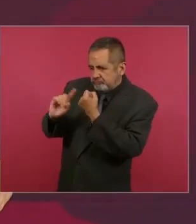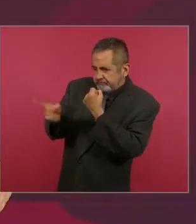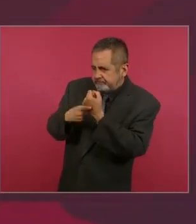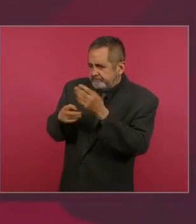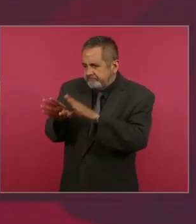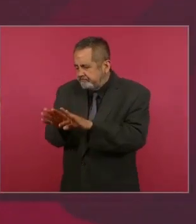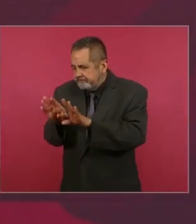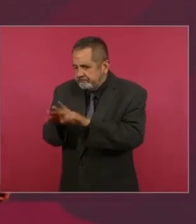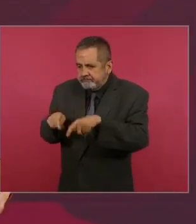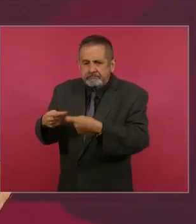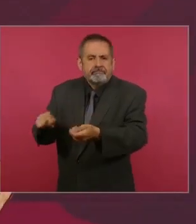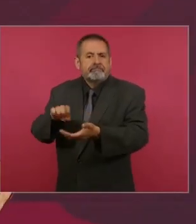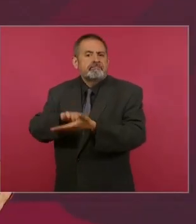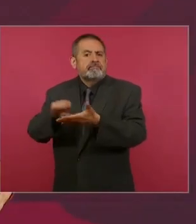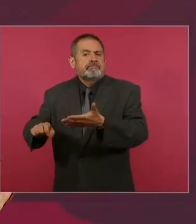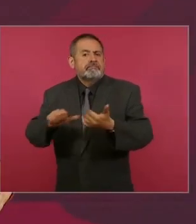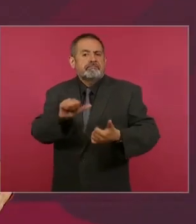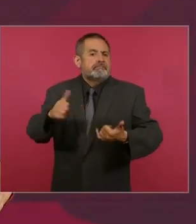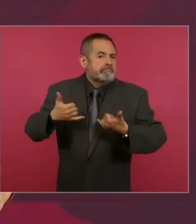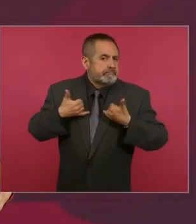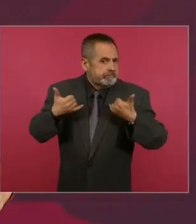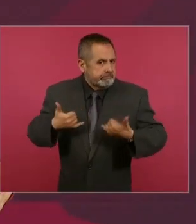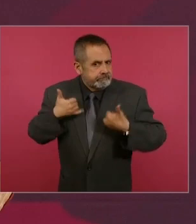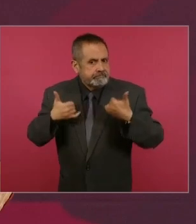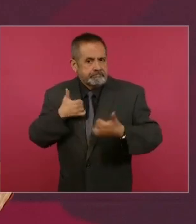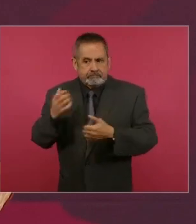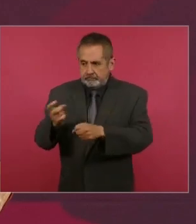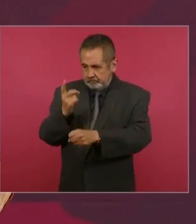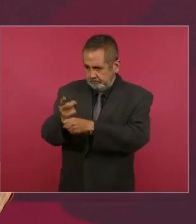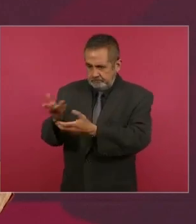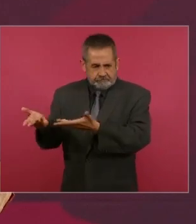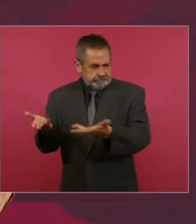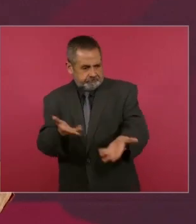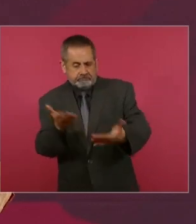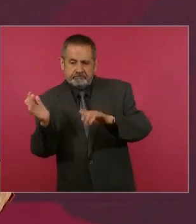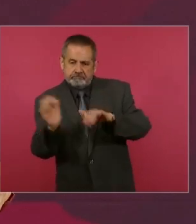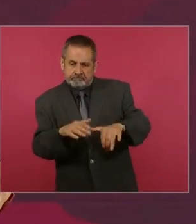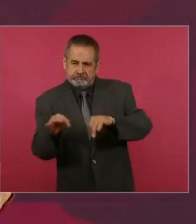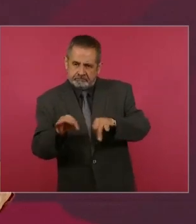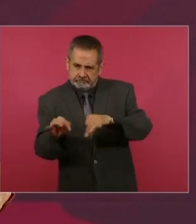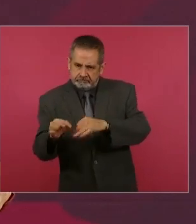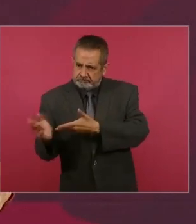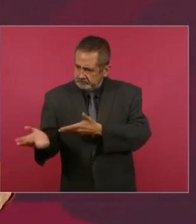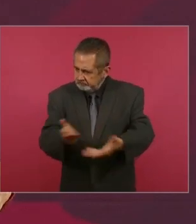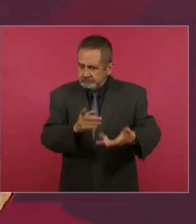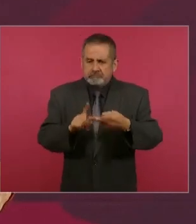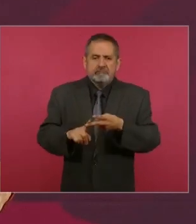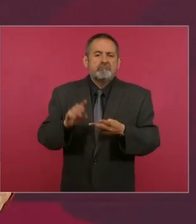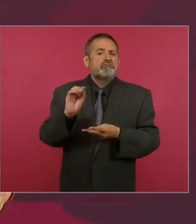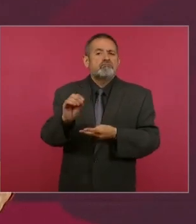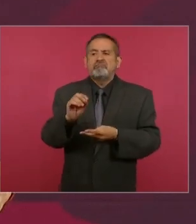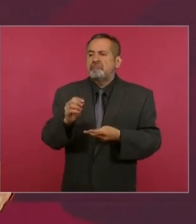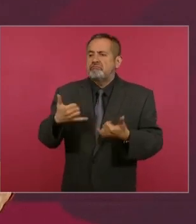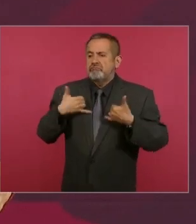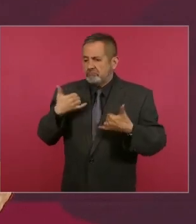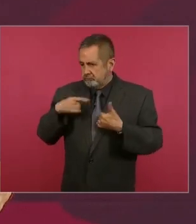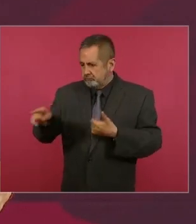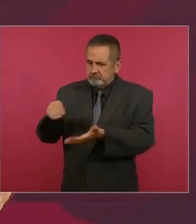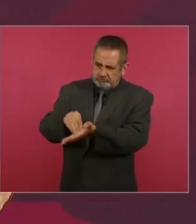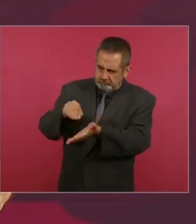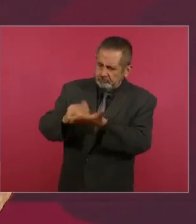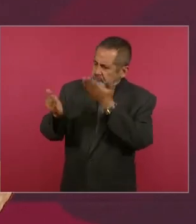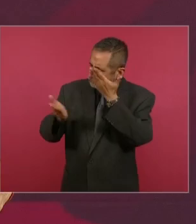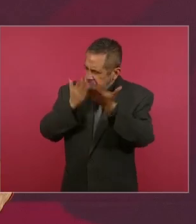focaliza en que los jóvenes tengan oportunidades de empleo, que tengan posibilidad de mantenerse en la